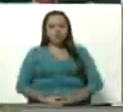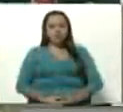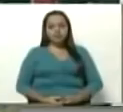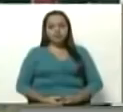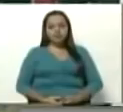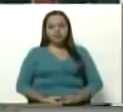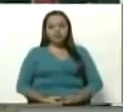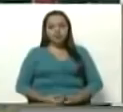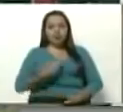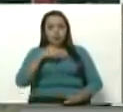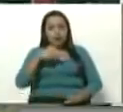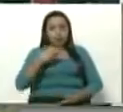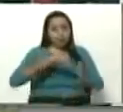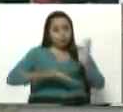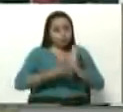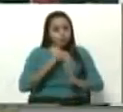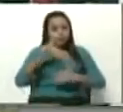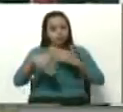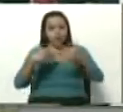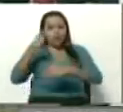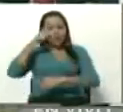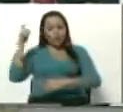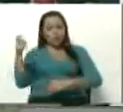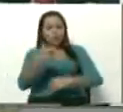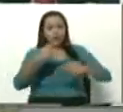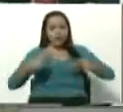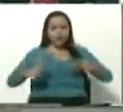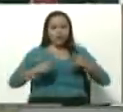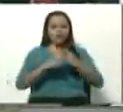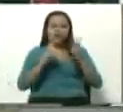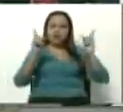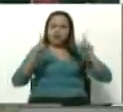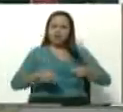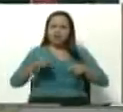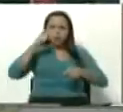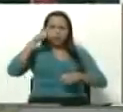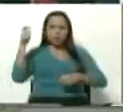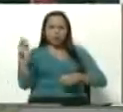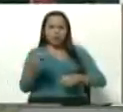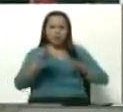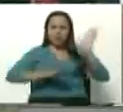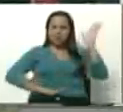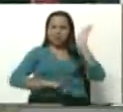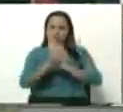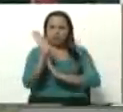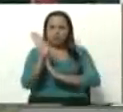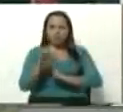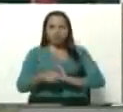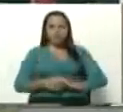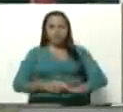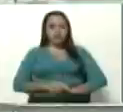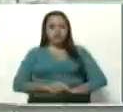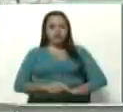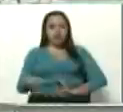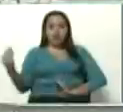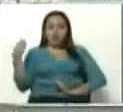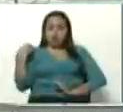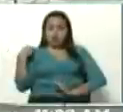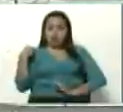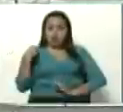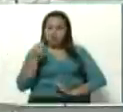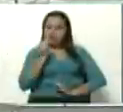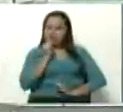Hemos ido transitando en ese Guárico de encuentro, pero también en ese Guárico de desarrollo, al cual nos llamaba no solo